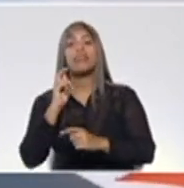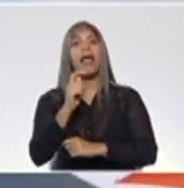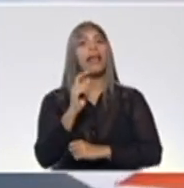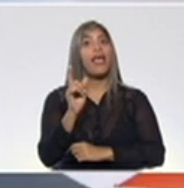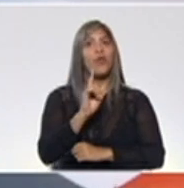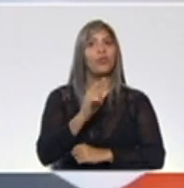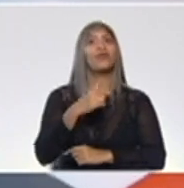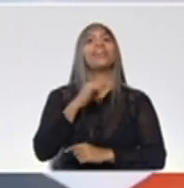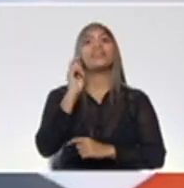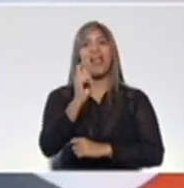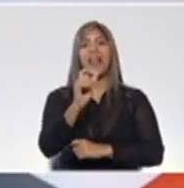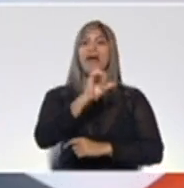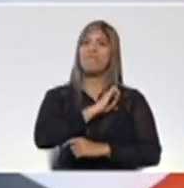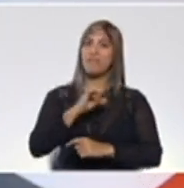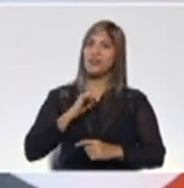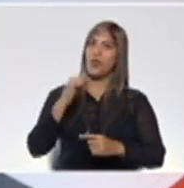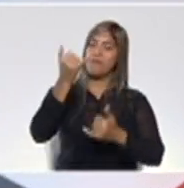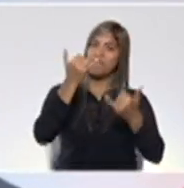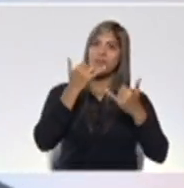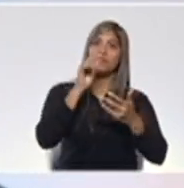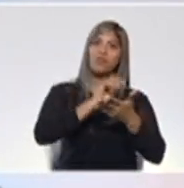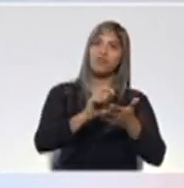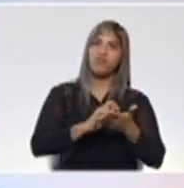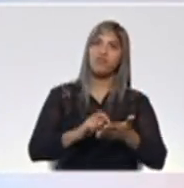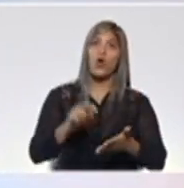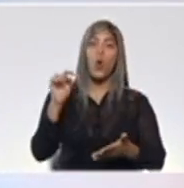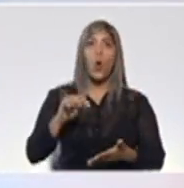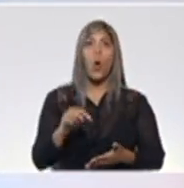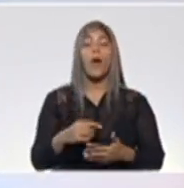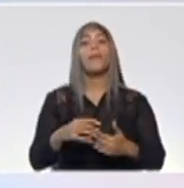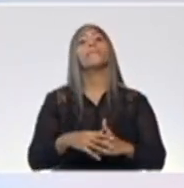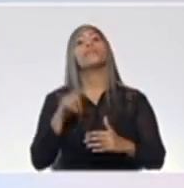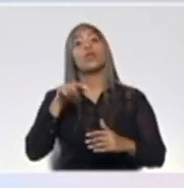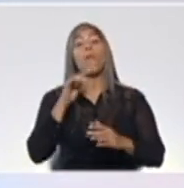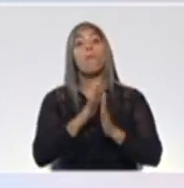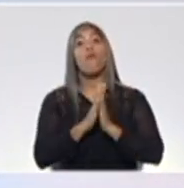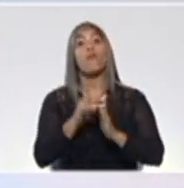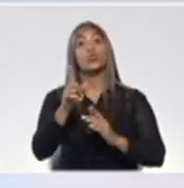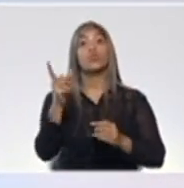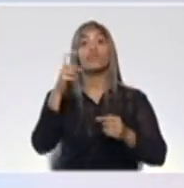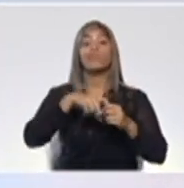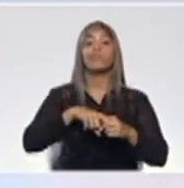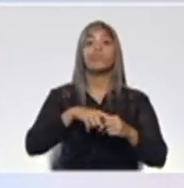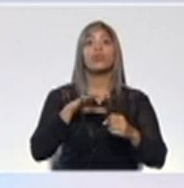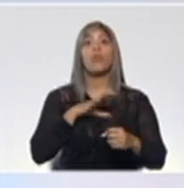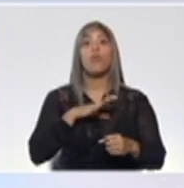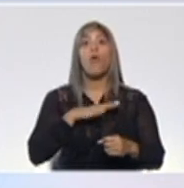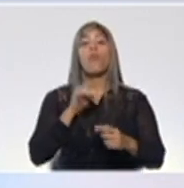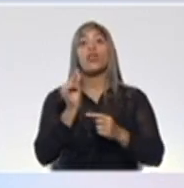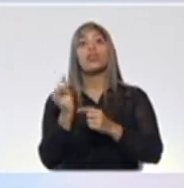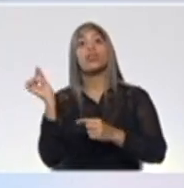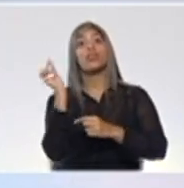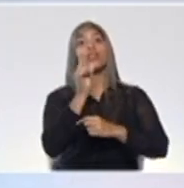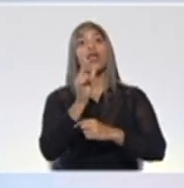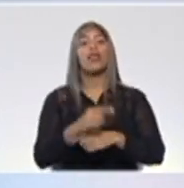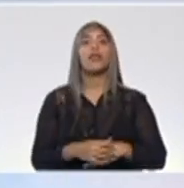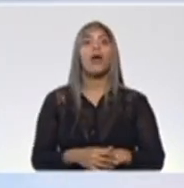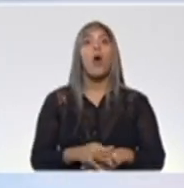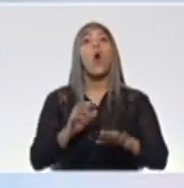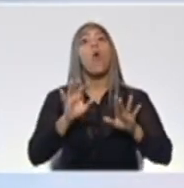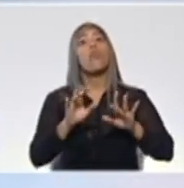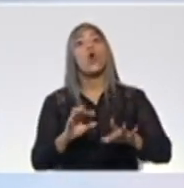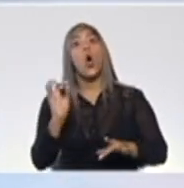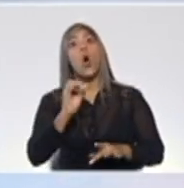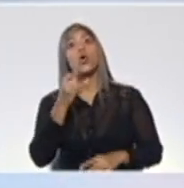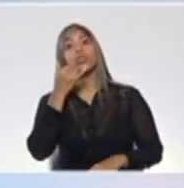nuestros profesores a nivel nacional el día de hoy. Por eso, yo quiero que ustedes entren en nuestro canal de suscripción en Telegram, ya sea por